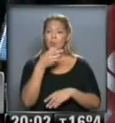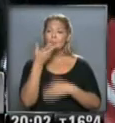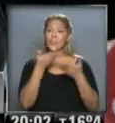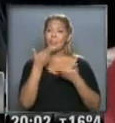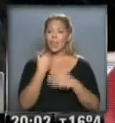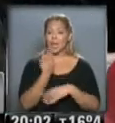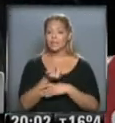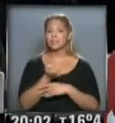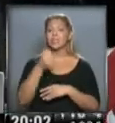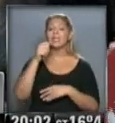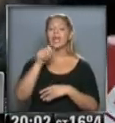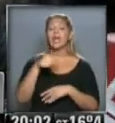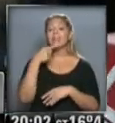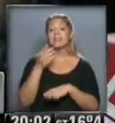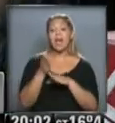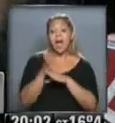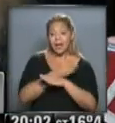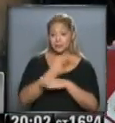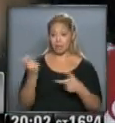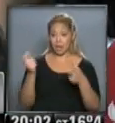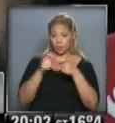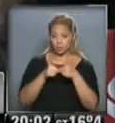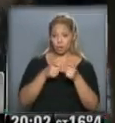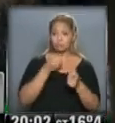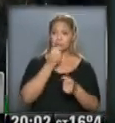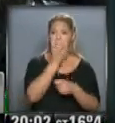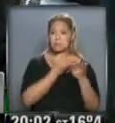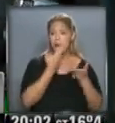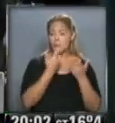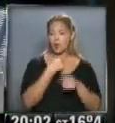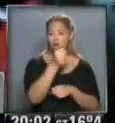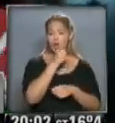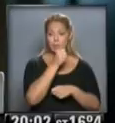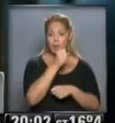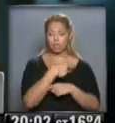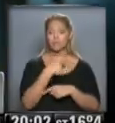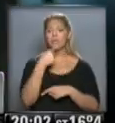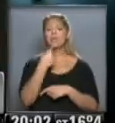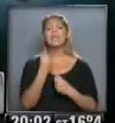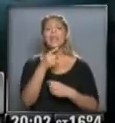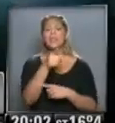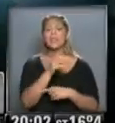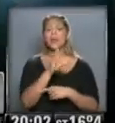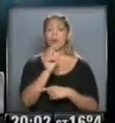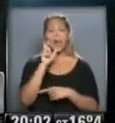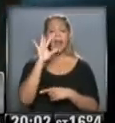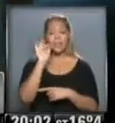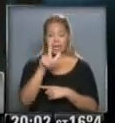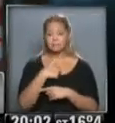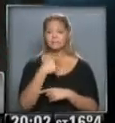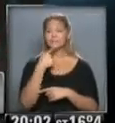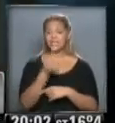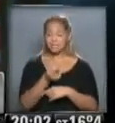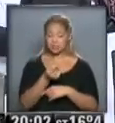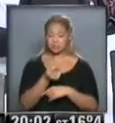esta imagen, previo al encuentro que se está llevando a cabo en estos momentos. ¿Qué dijo Baradel? Entre otras cuestiones, reunión